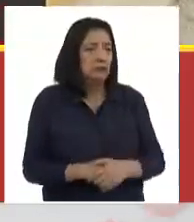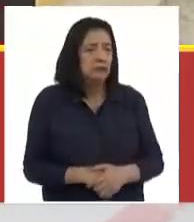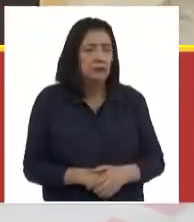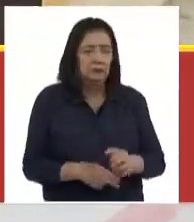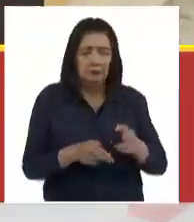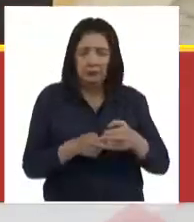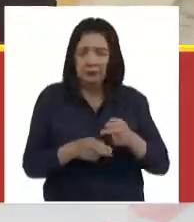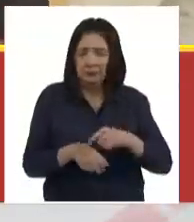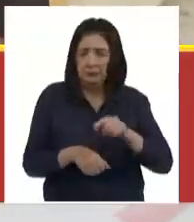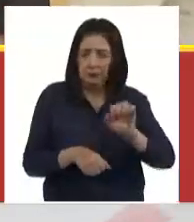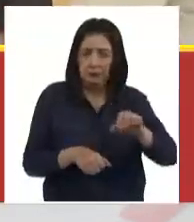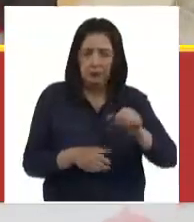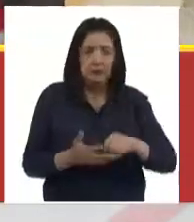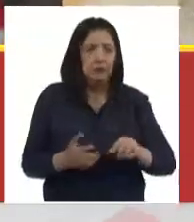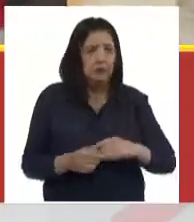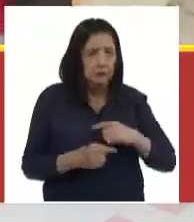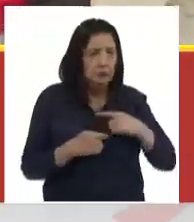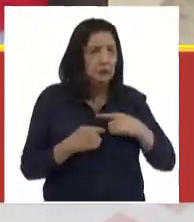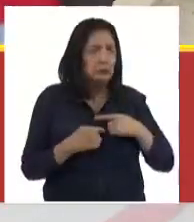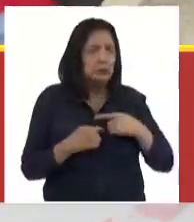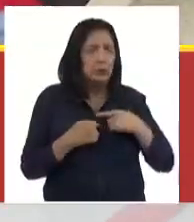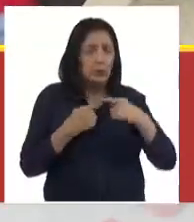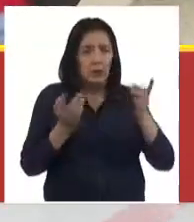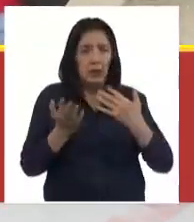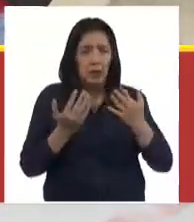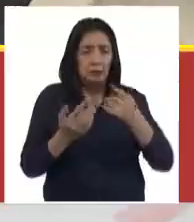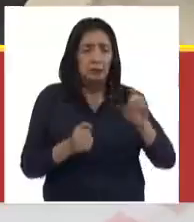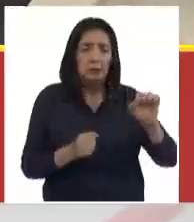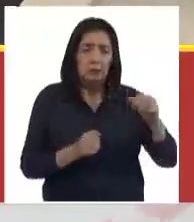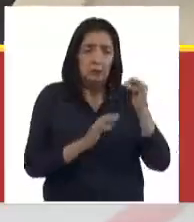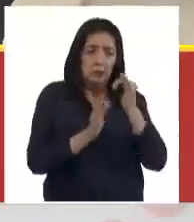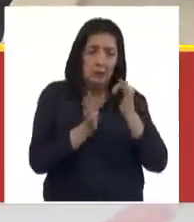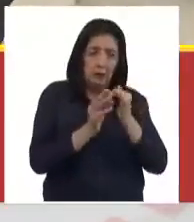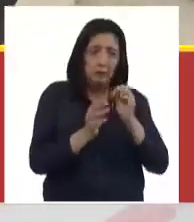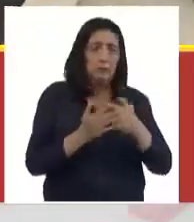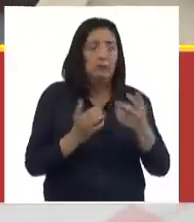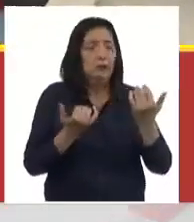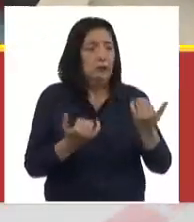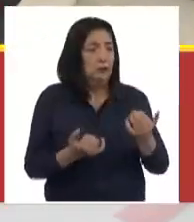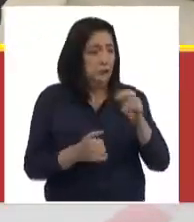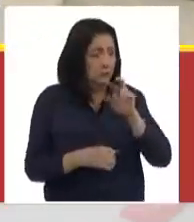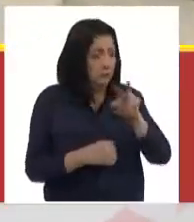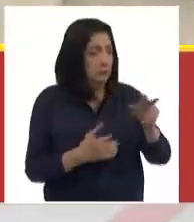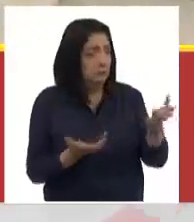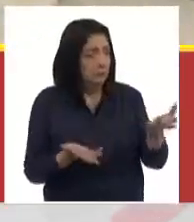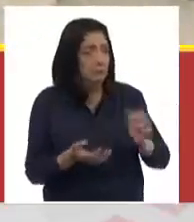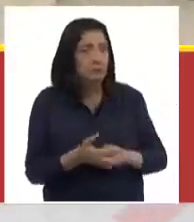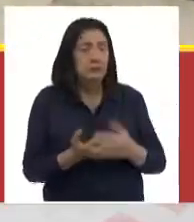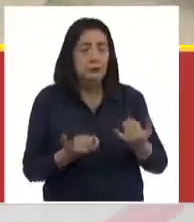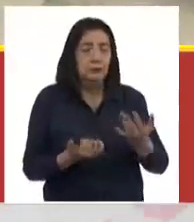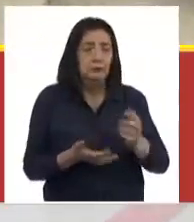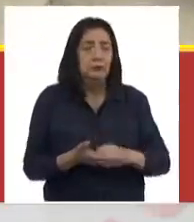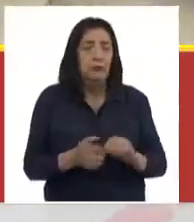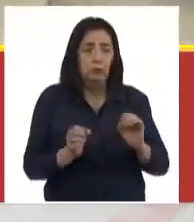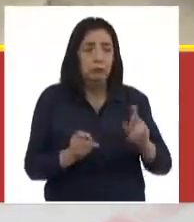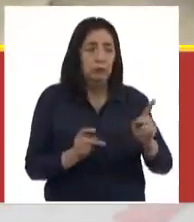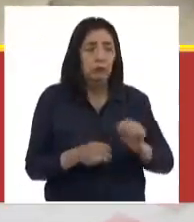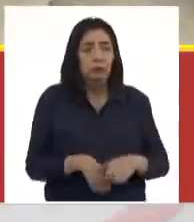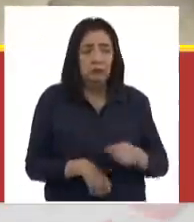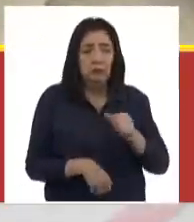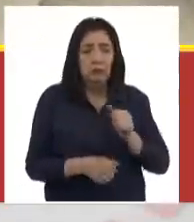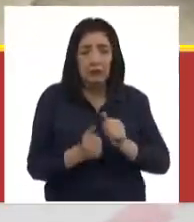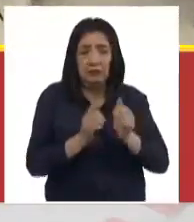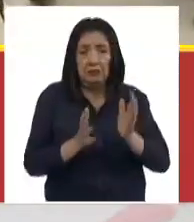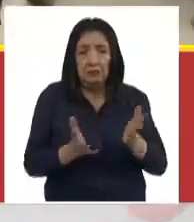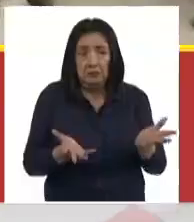unos segundos vamos a también emitir estas declaraciones que son grabadas, pero ahora estamos en vivo y por eso también dando oportunidad al